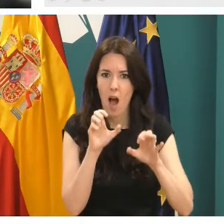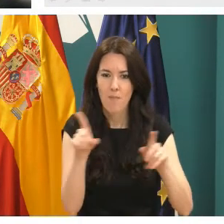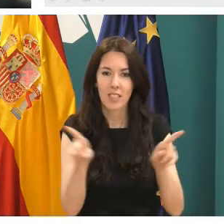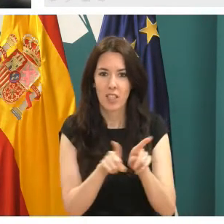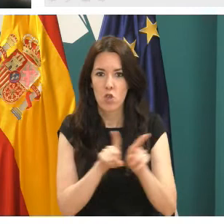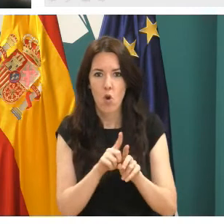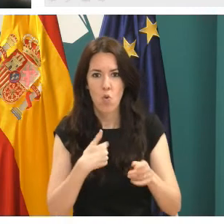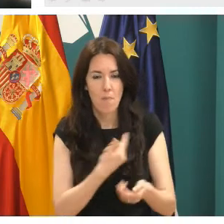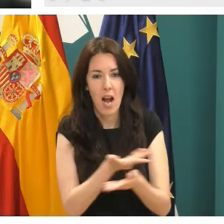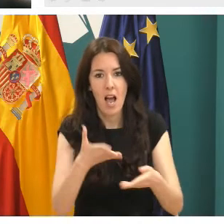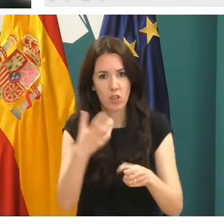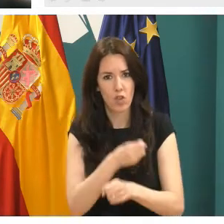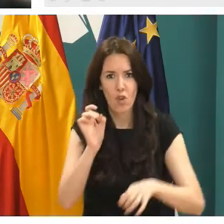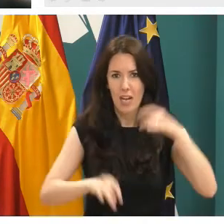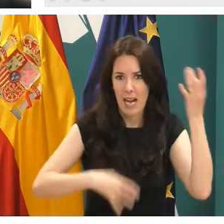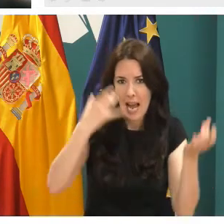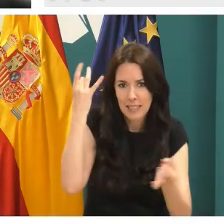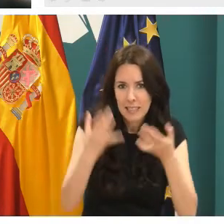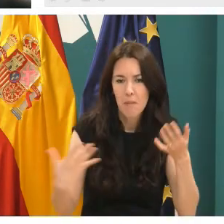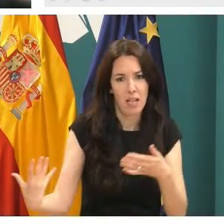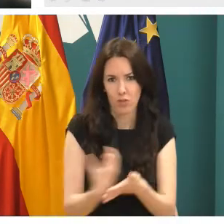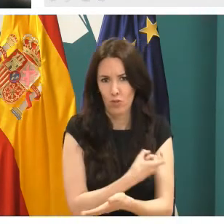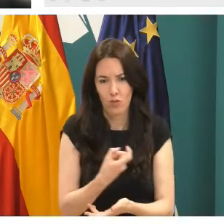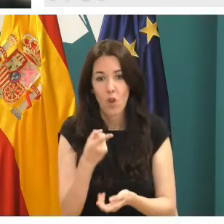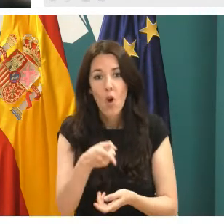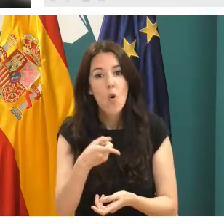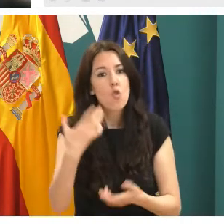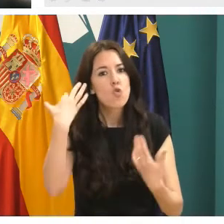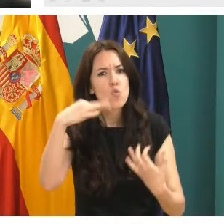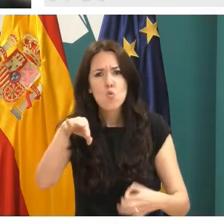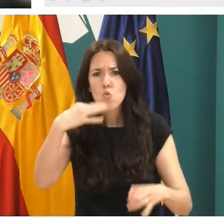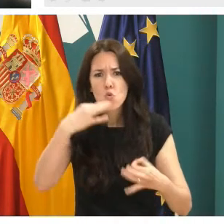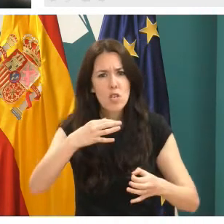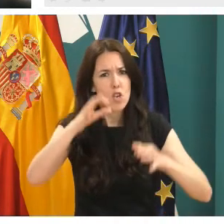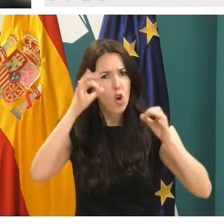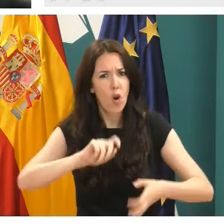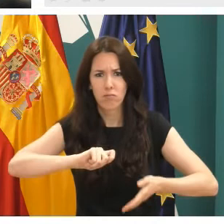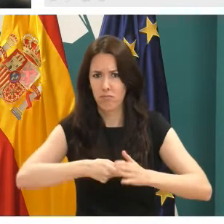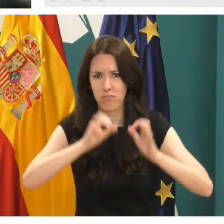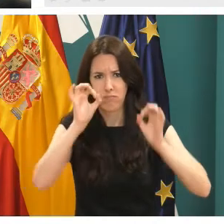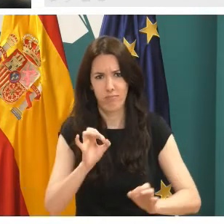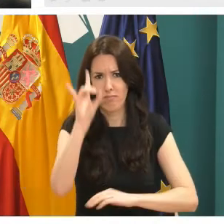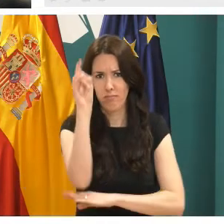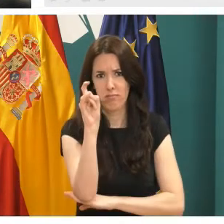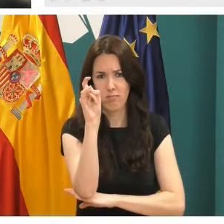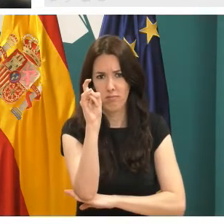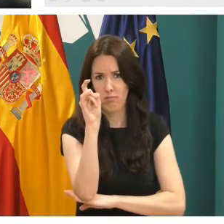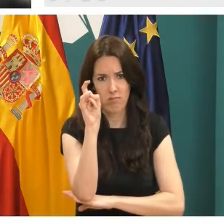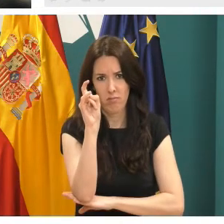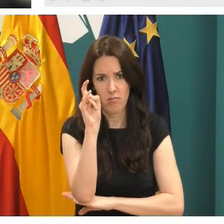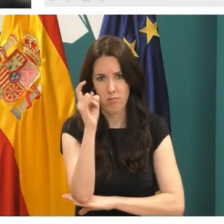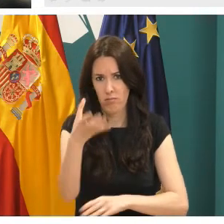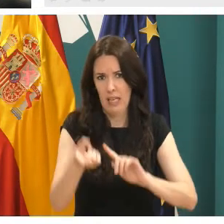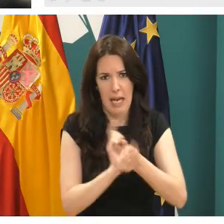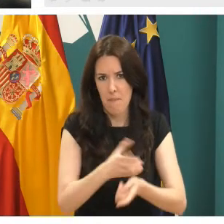ecléctica posible, lo más creativos posibles. Aquí lo único rígido, lo único inflexible, lo único que no